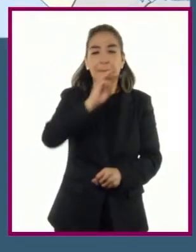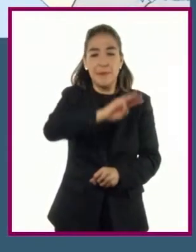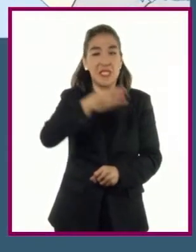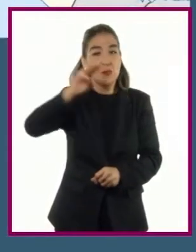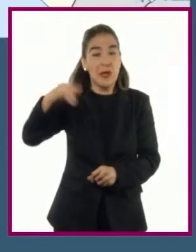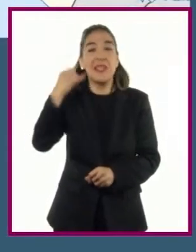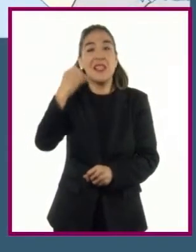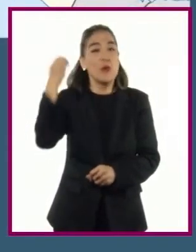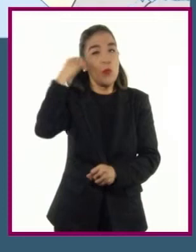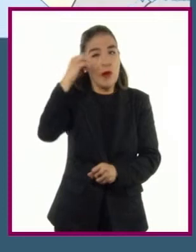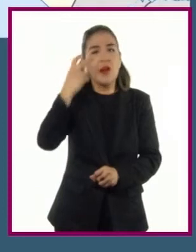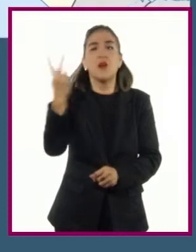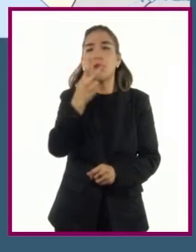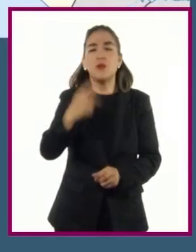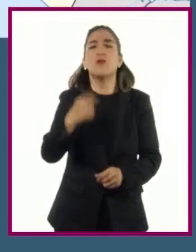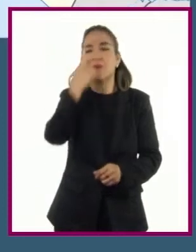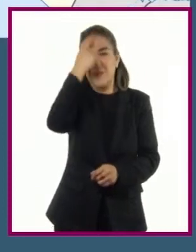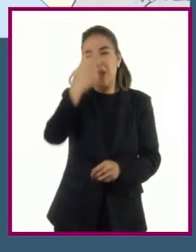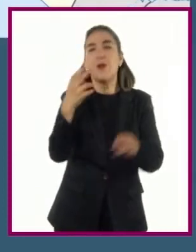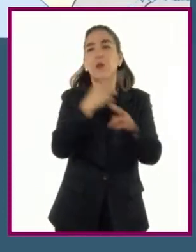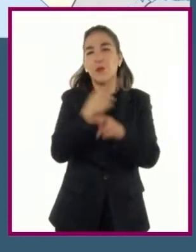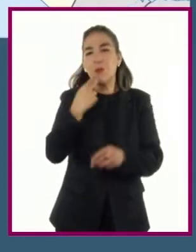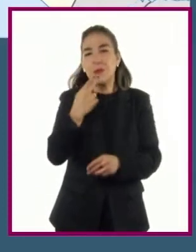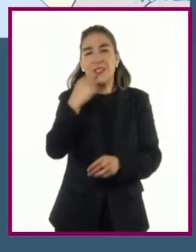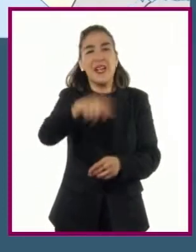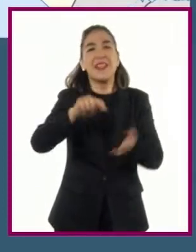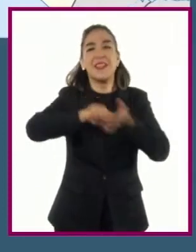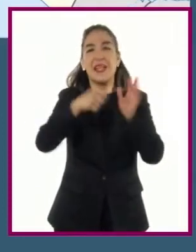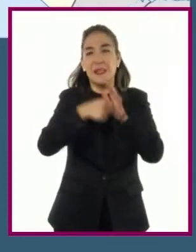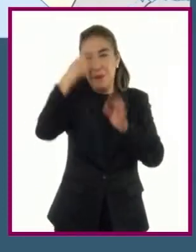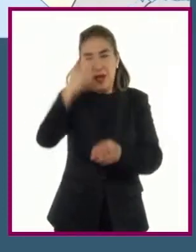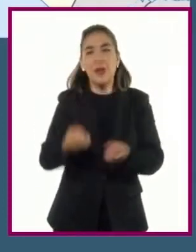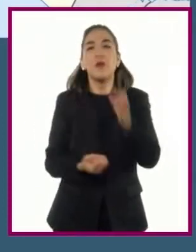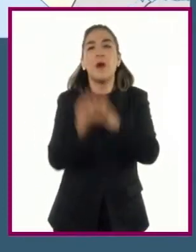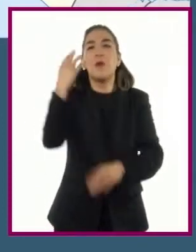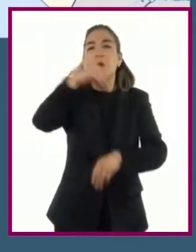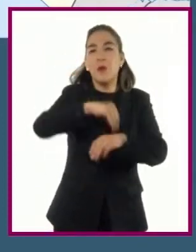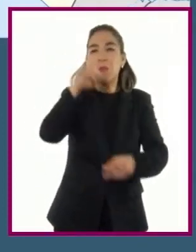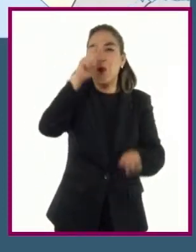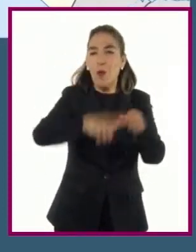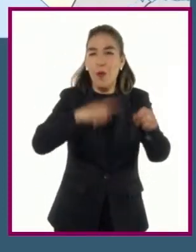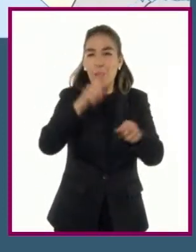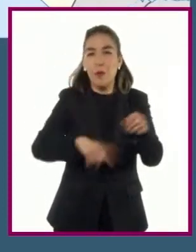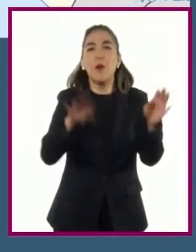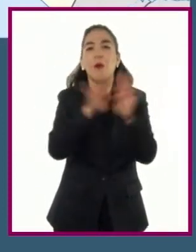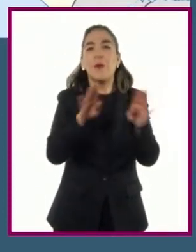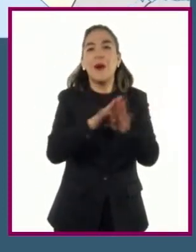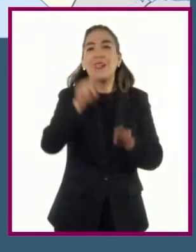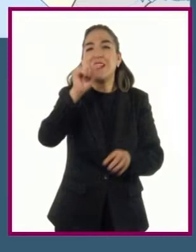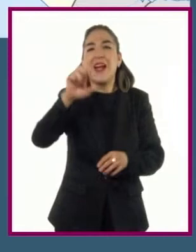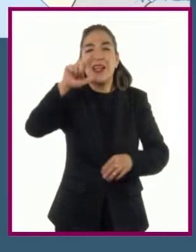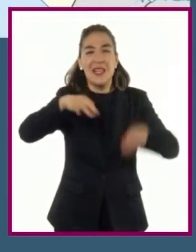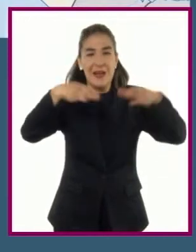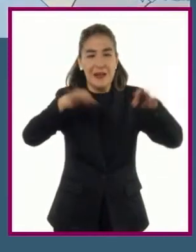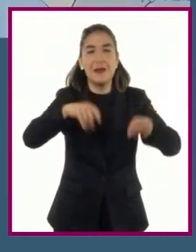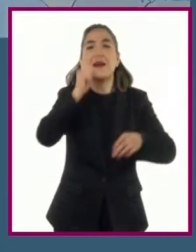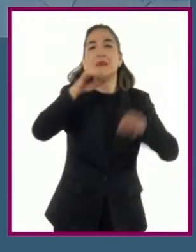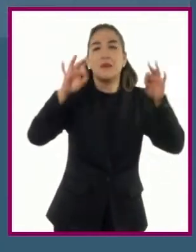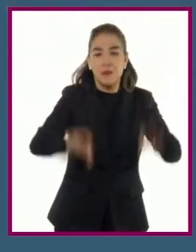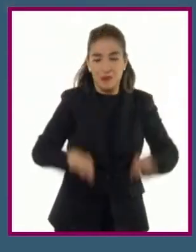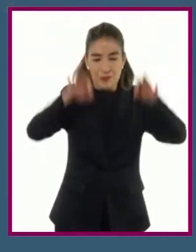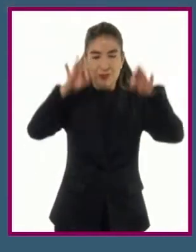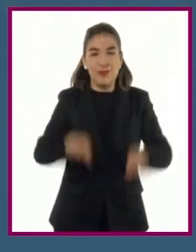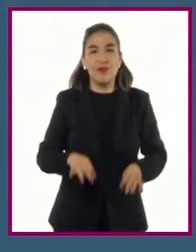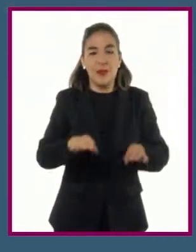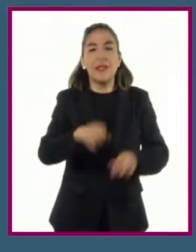se utilizaron técnicas para darle color, como para generar una mezcla entre el aje que se utilizaba como fijador y